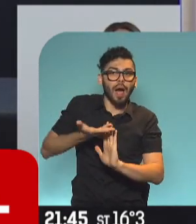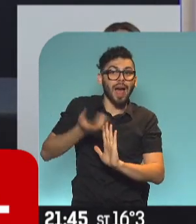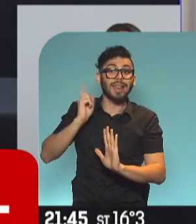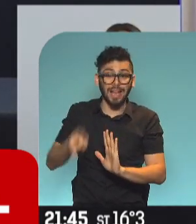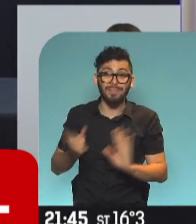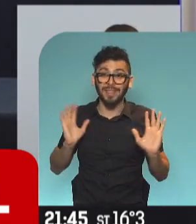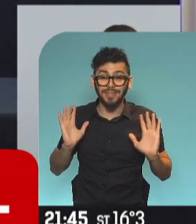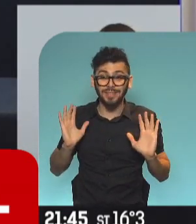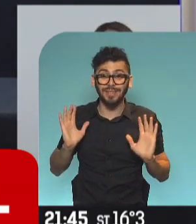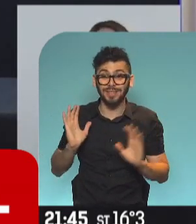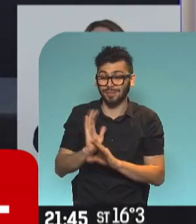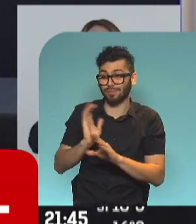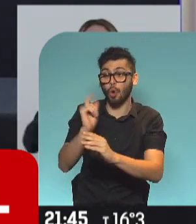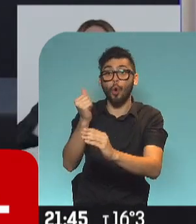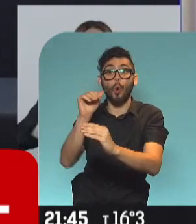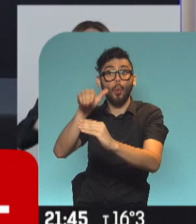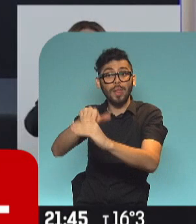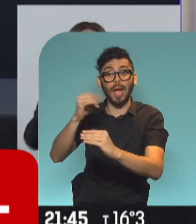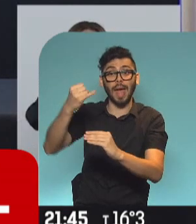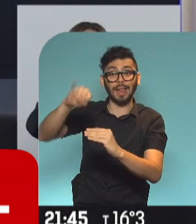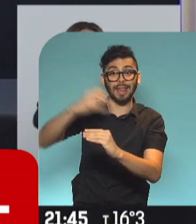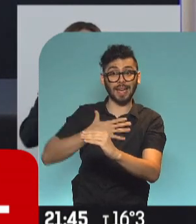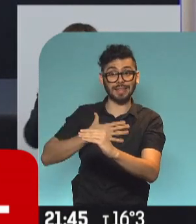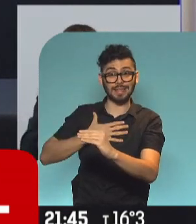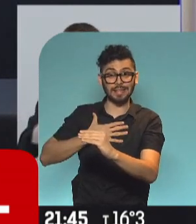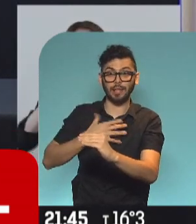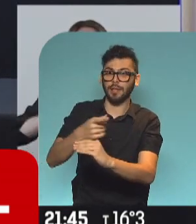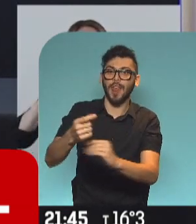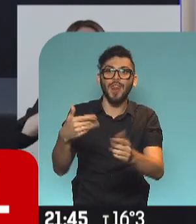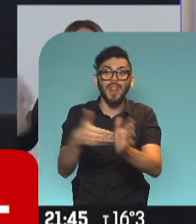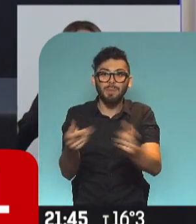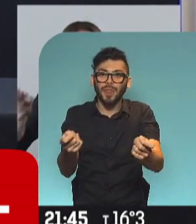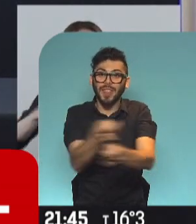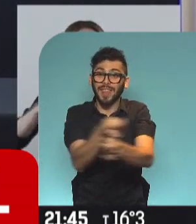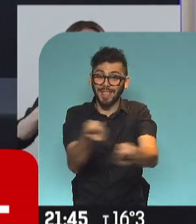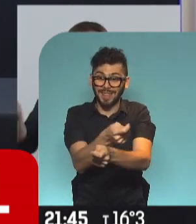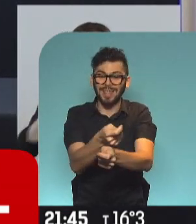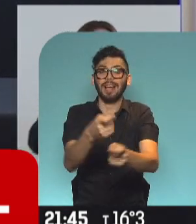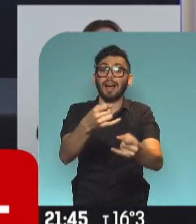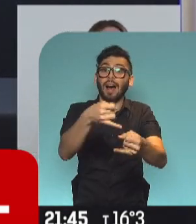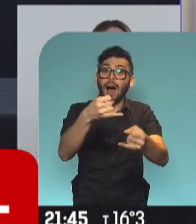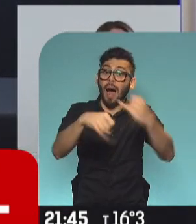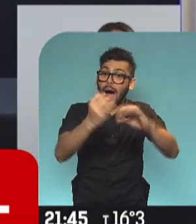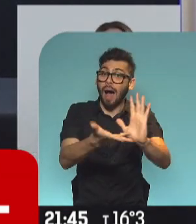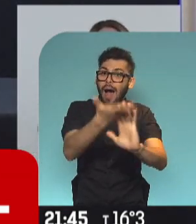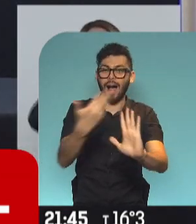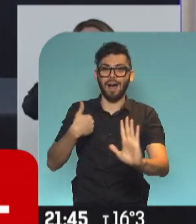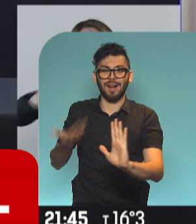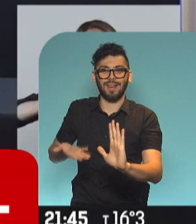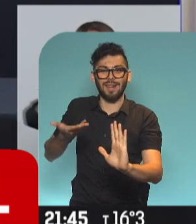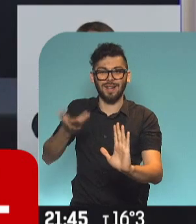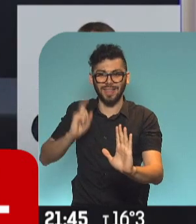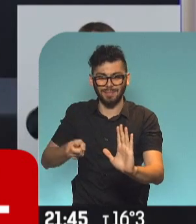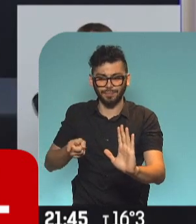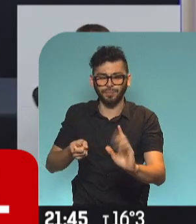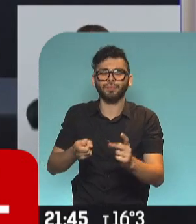vos recibís por tener una cuenta en el banco. Bueno, entonces ahí tenés la principal. Lo segundo tiene que ver con el acceso al mercado de cambios que